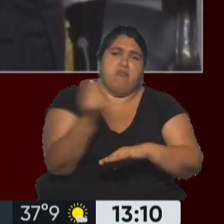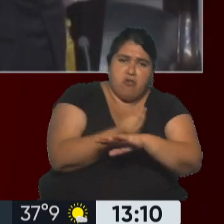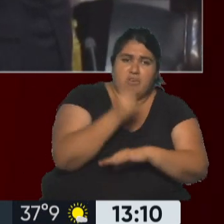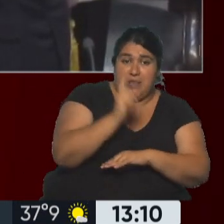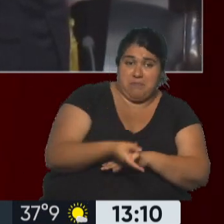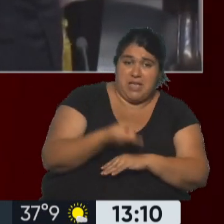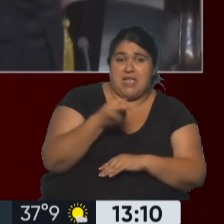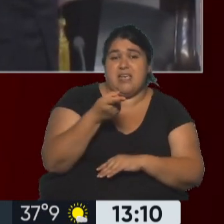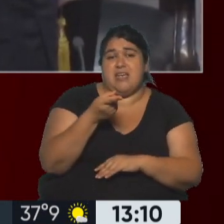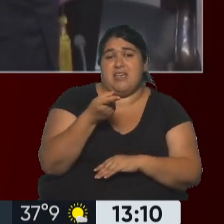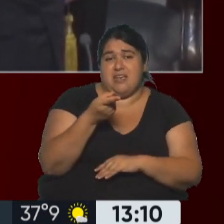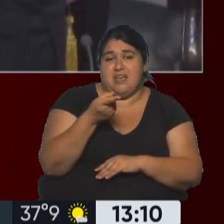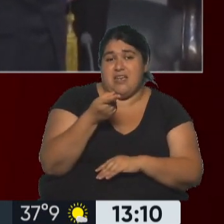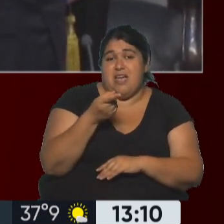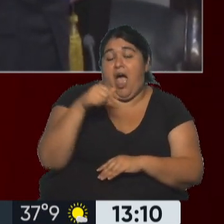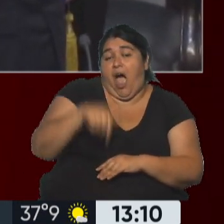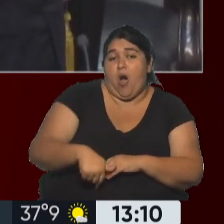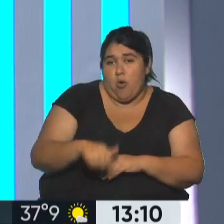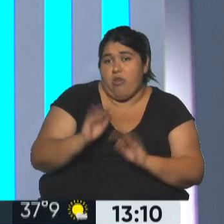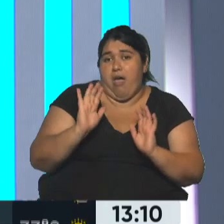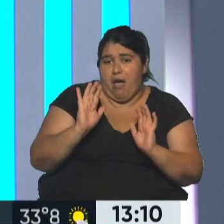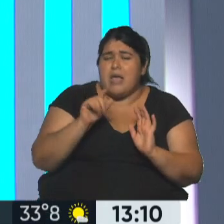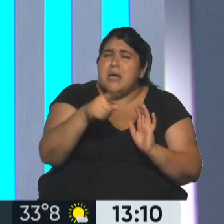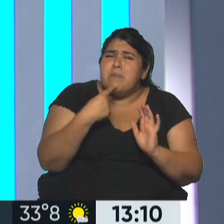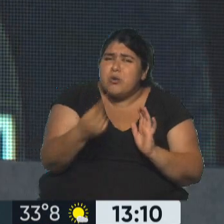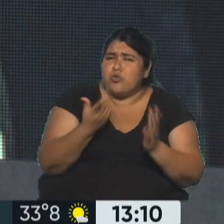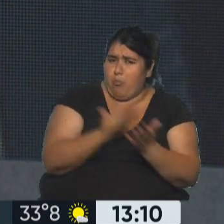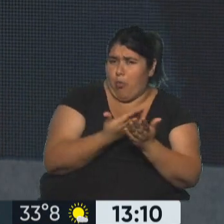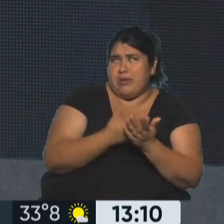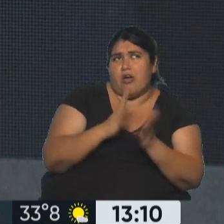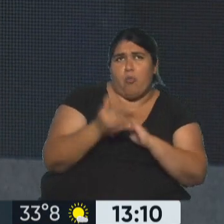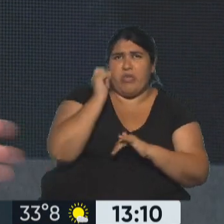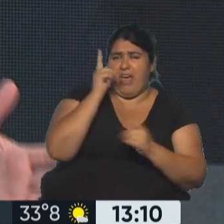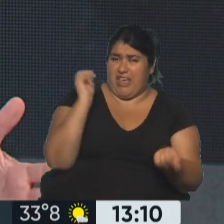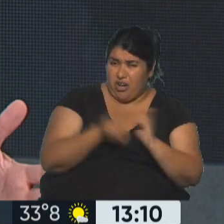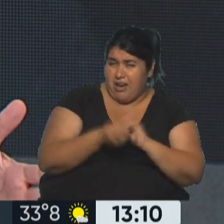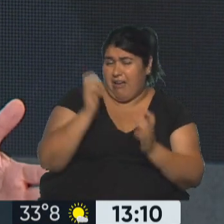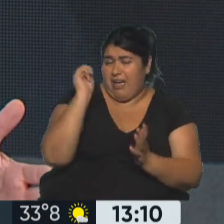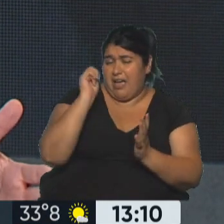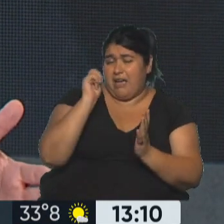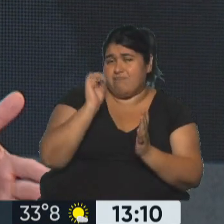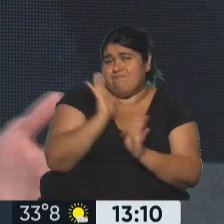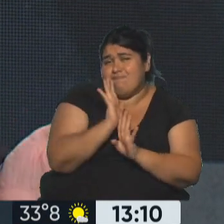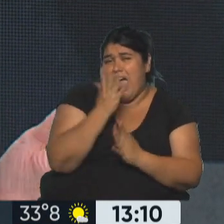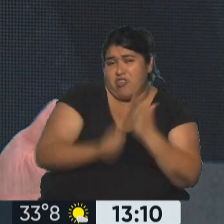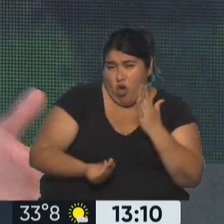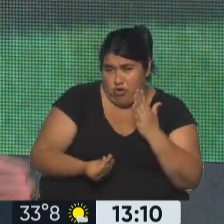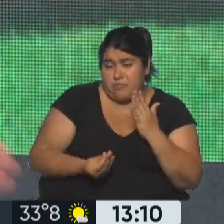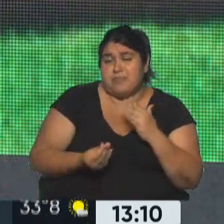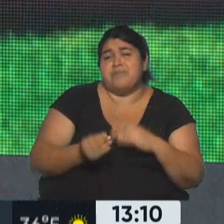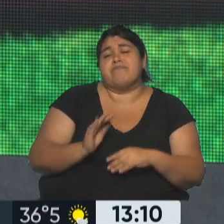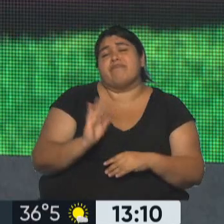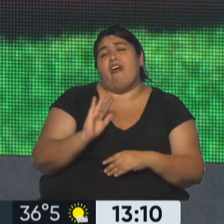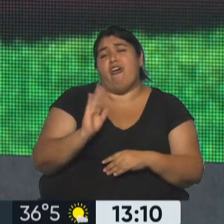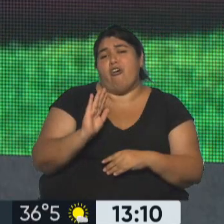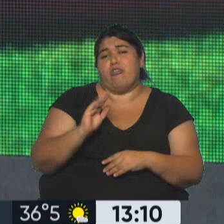la propia concertación. Tal vez ahora ese usa fue sus cuadros. parte del error. No sé si fue un error. Él asumió diciendo, y toda su generación, nosotros